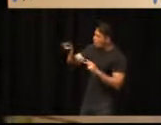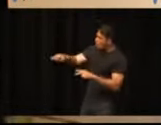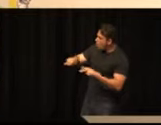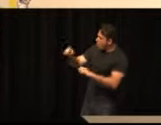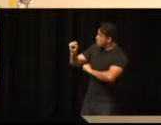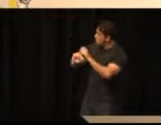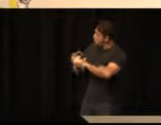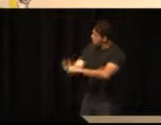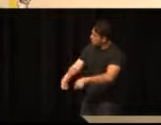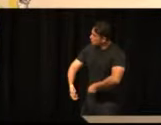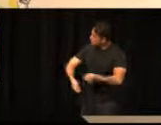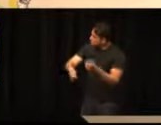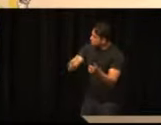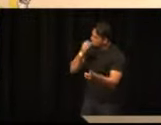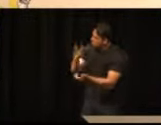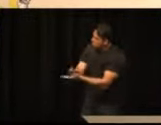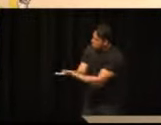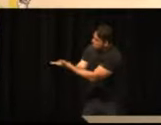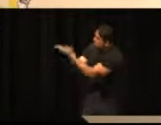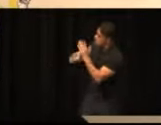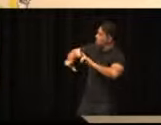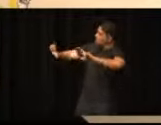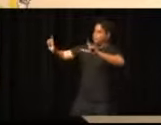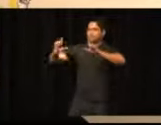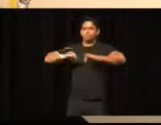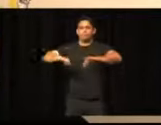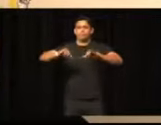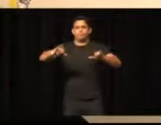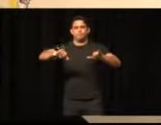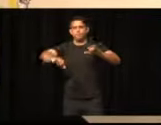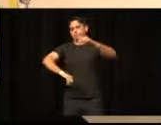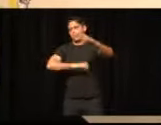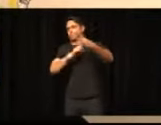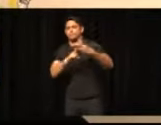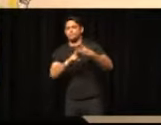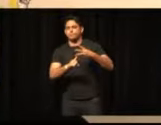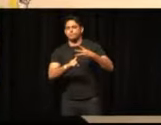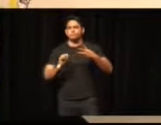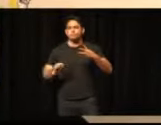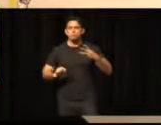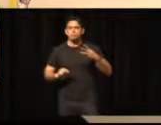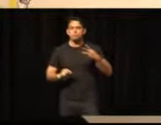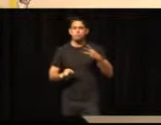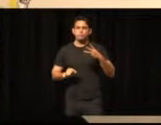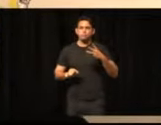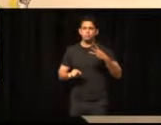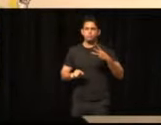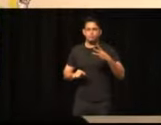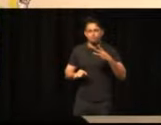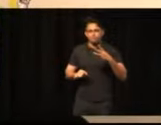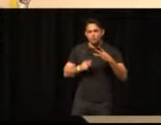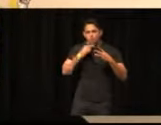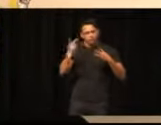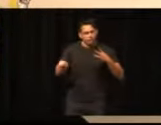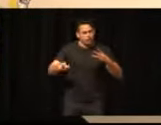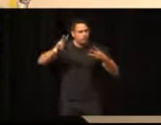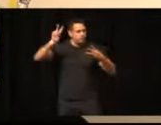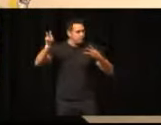punto de vista. Es muy bueno para ti. Y había otra, en la tercera C,